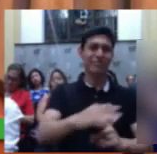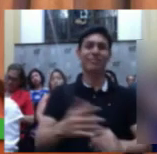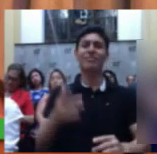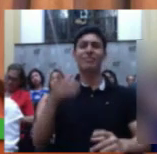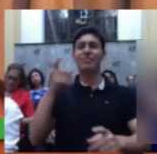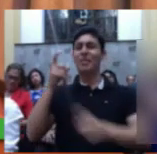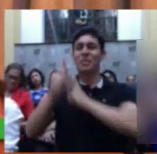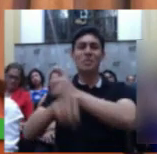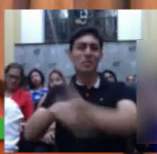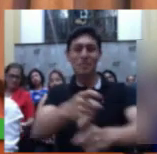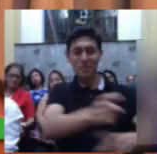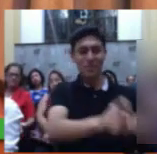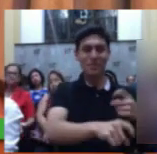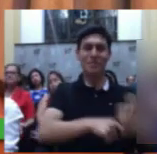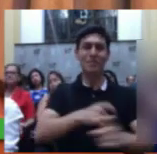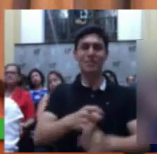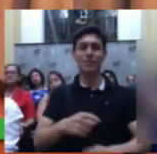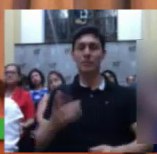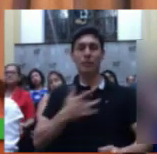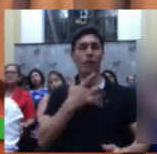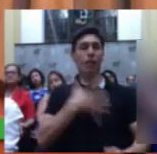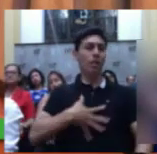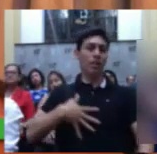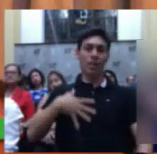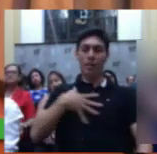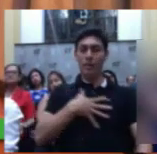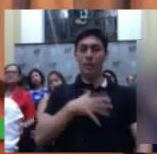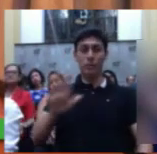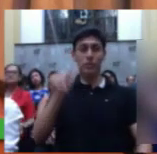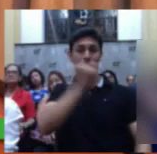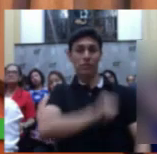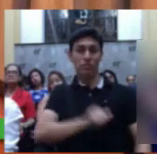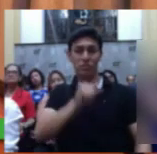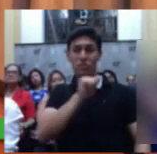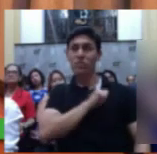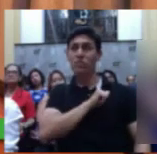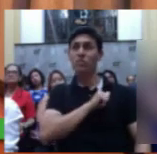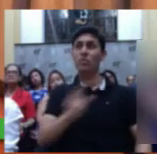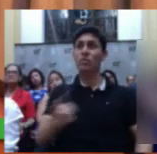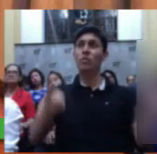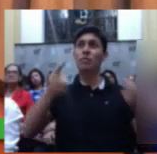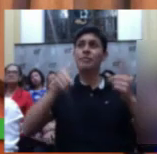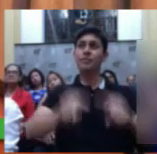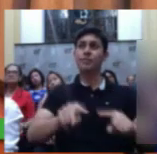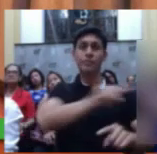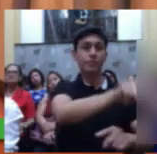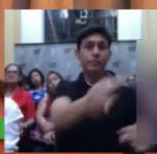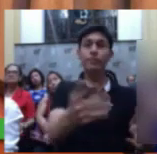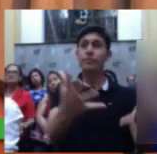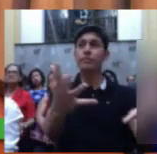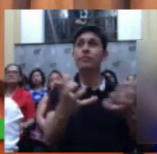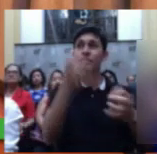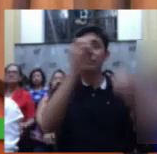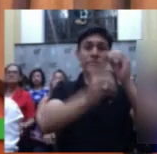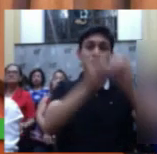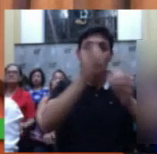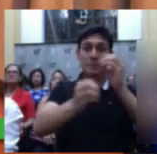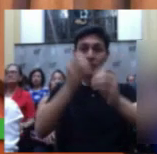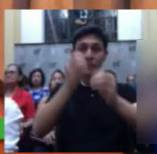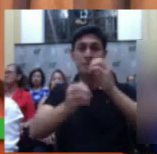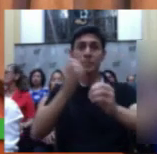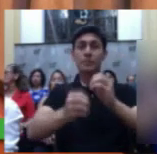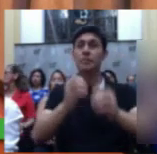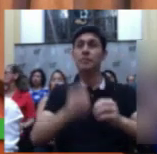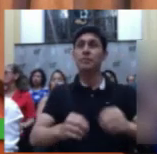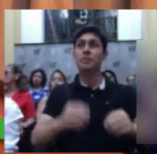ilegalidad. Y esa actitud, en momentos donde hay quienes quieren hacernos creer que la reconciliación implica impunidad